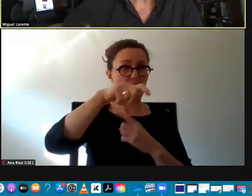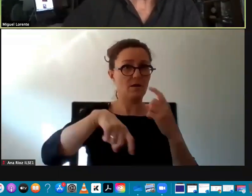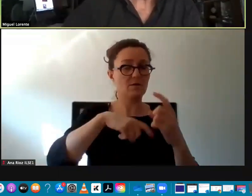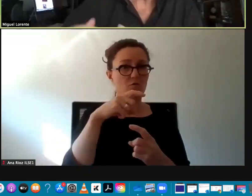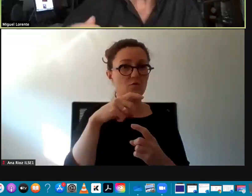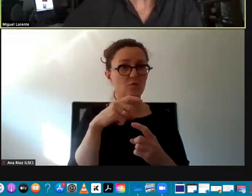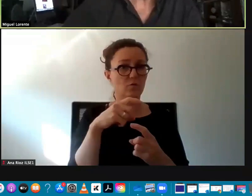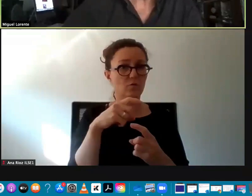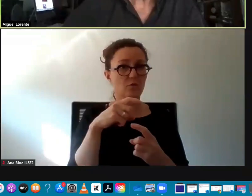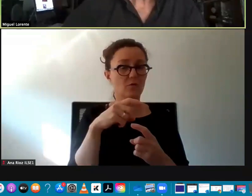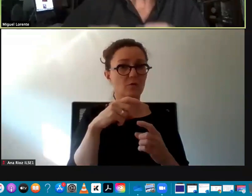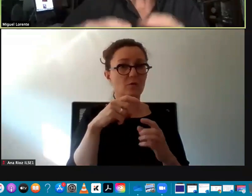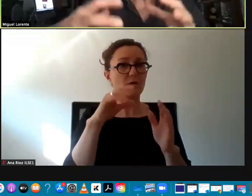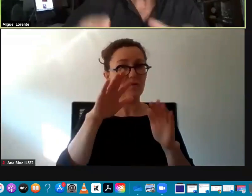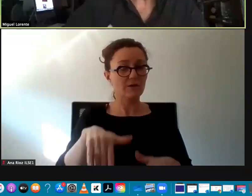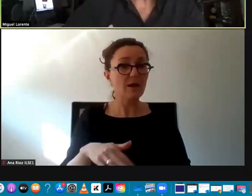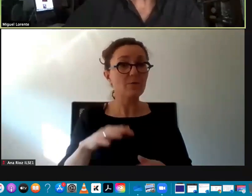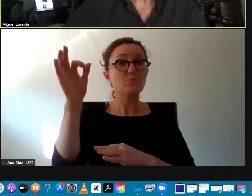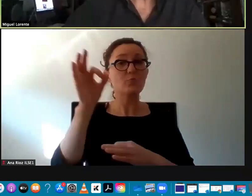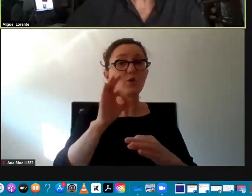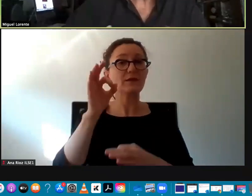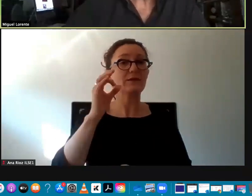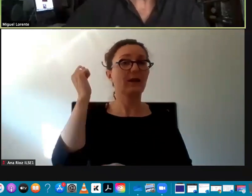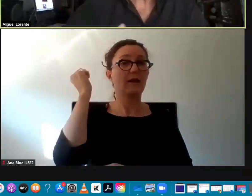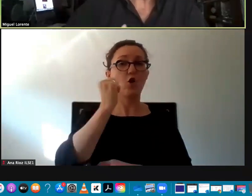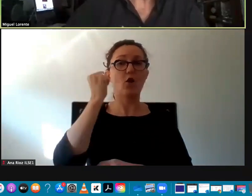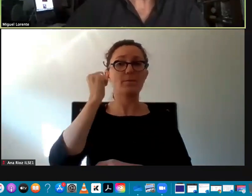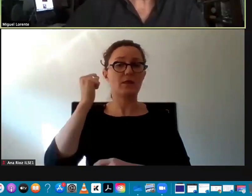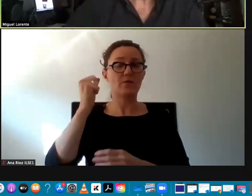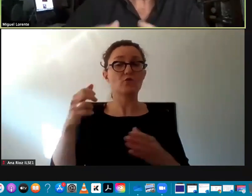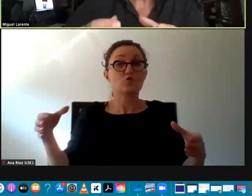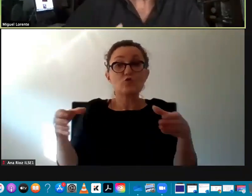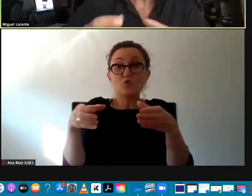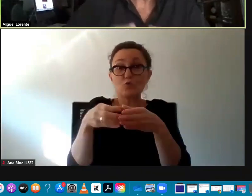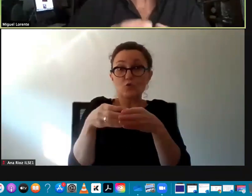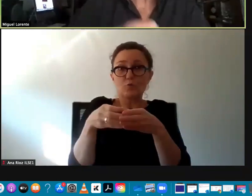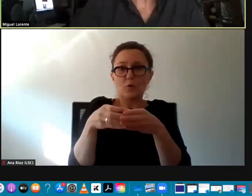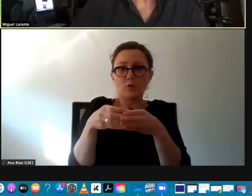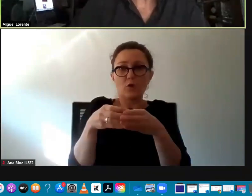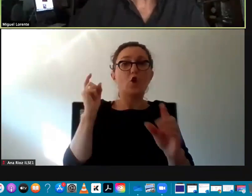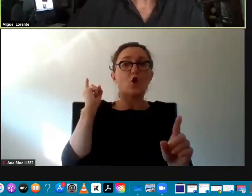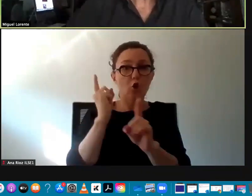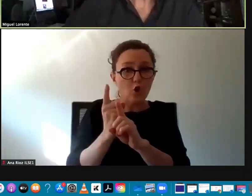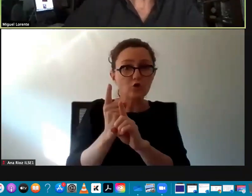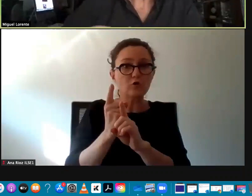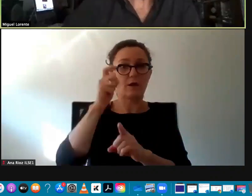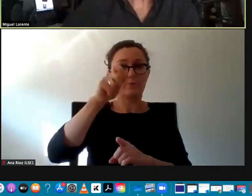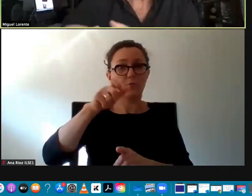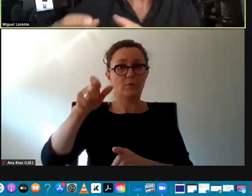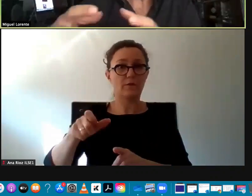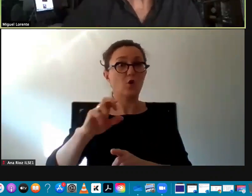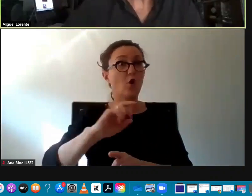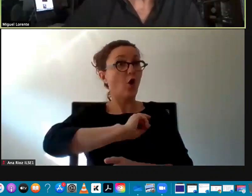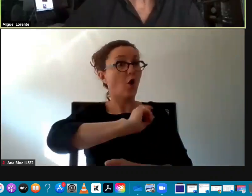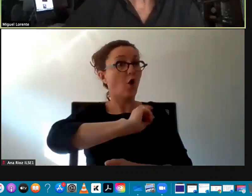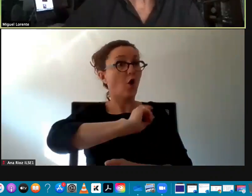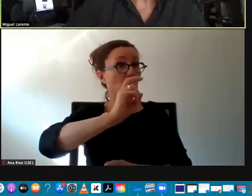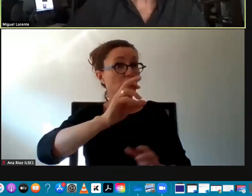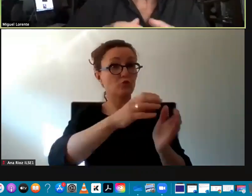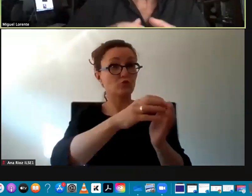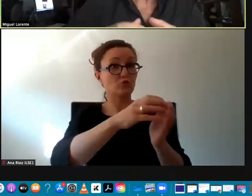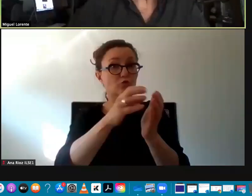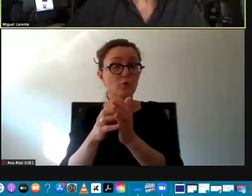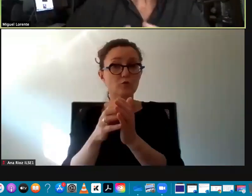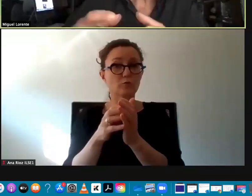el porcentaje de homicidios más alto de un grupo delimitado de población. Ningún otro grupo, excepto el de las